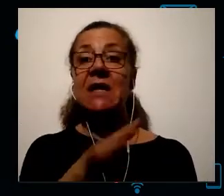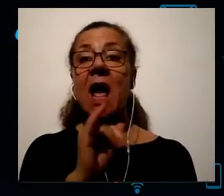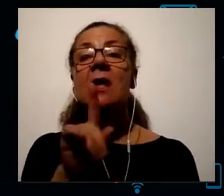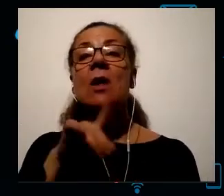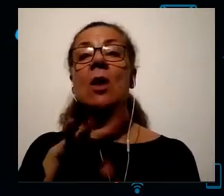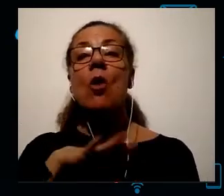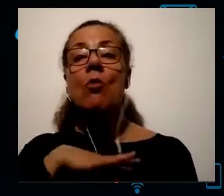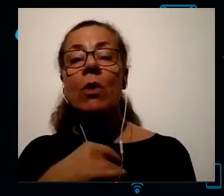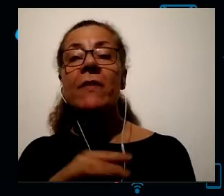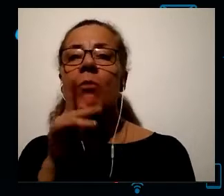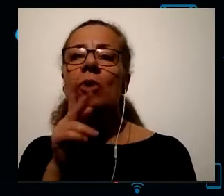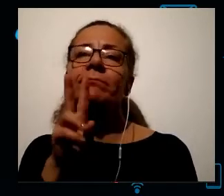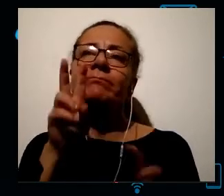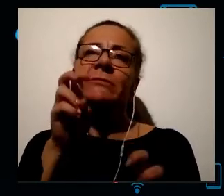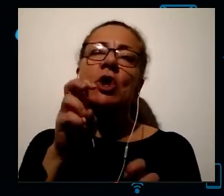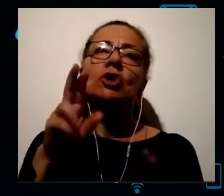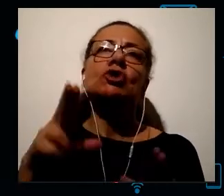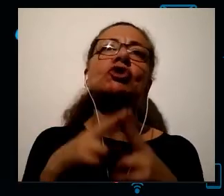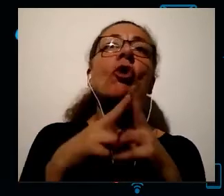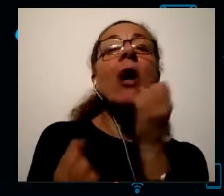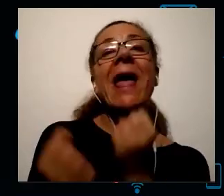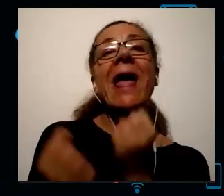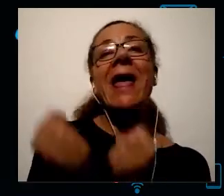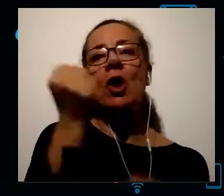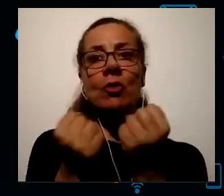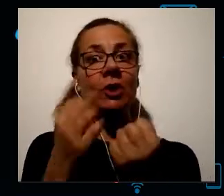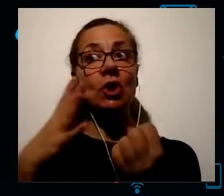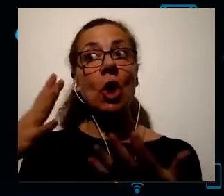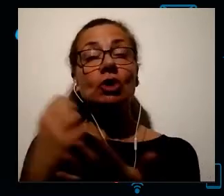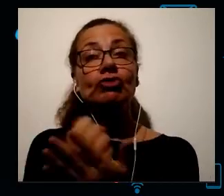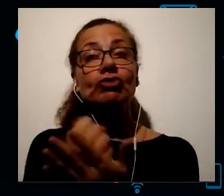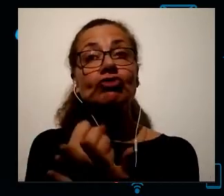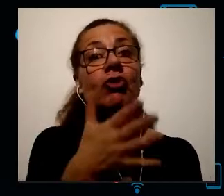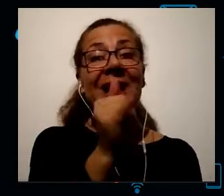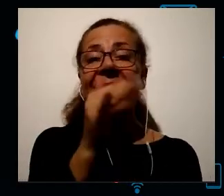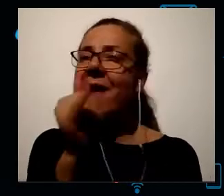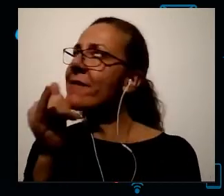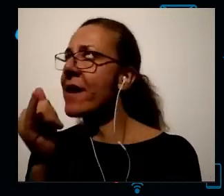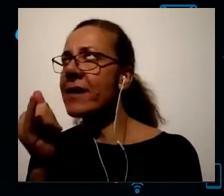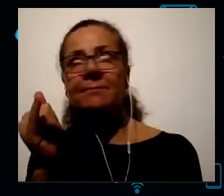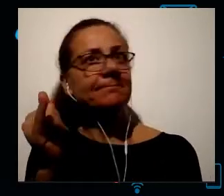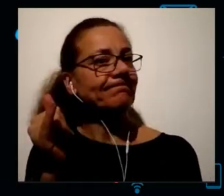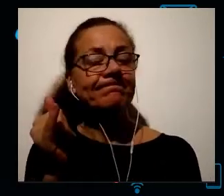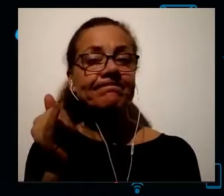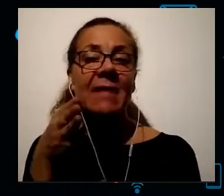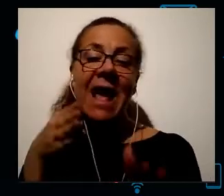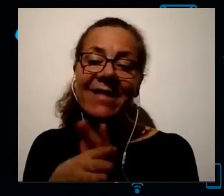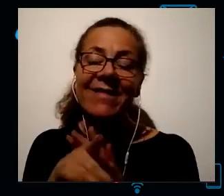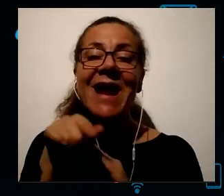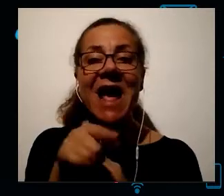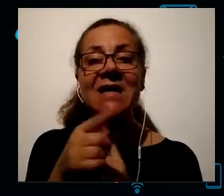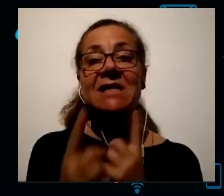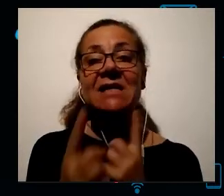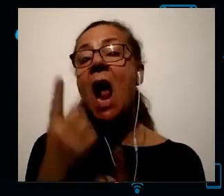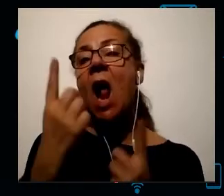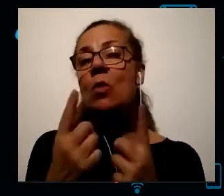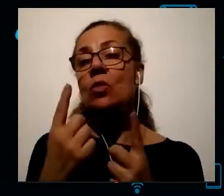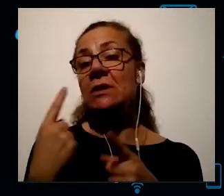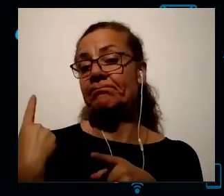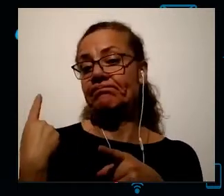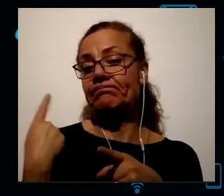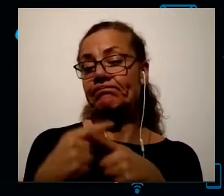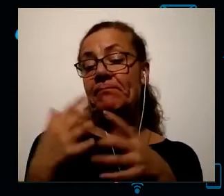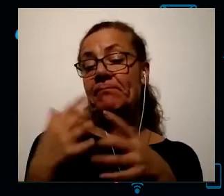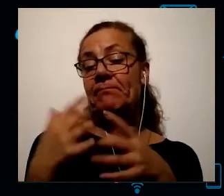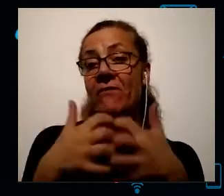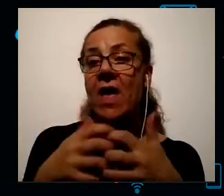socioeconómicas pues no todo el mundo es capaz de acceder a determinadas a determinados dispositivos que